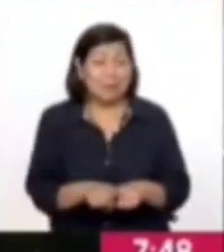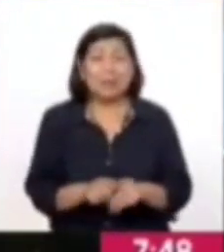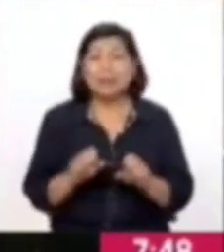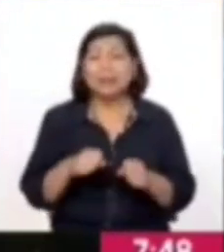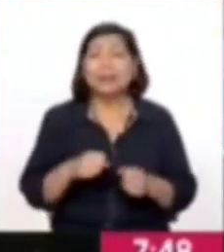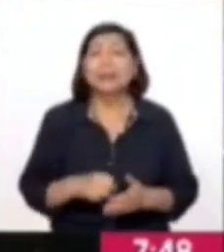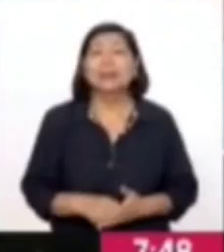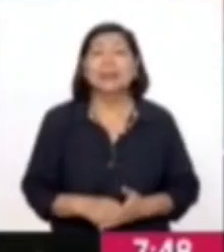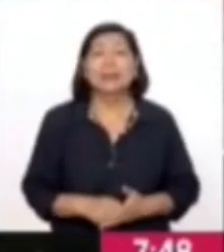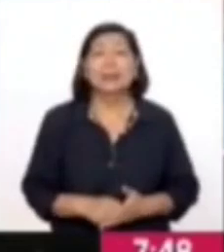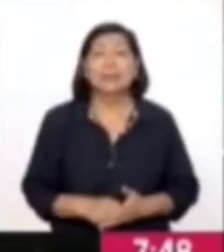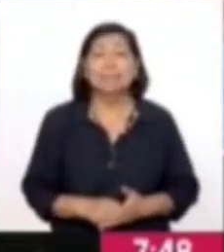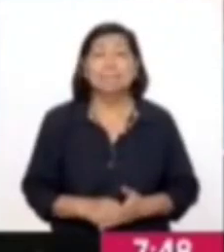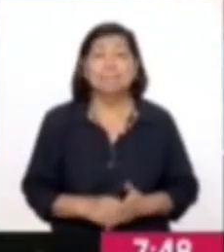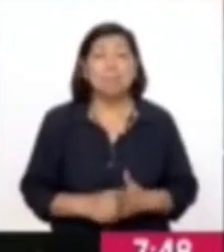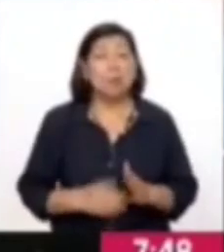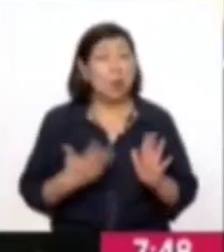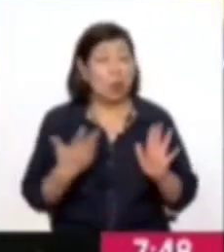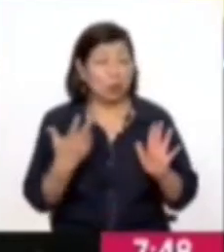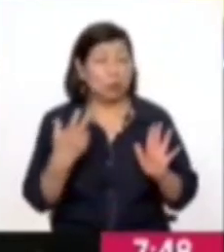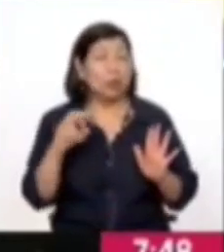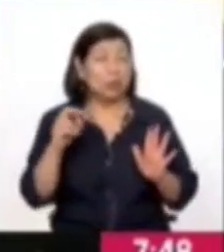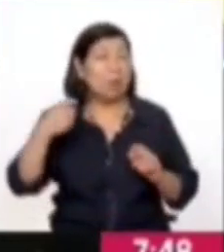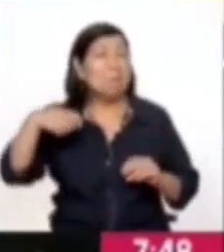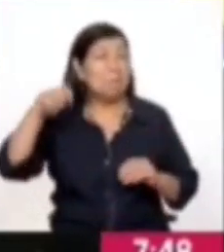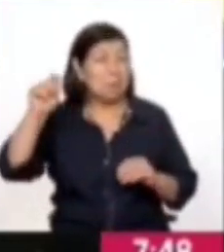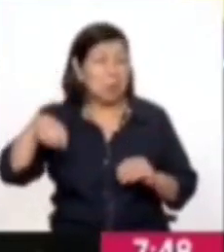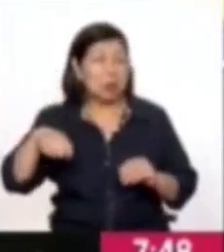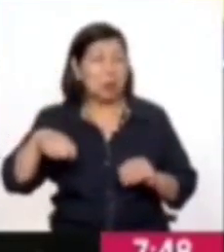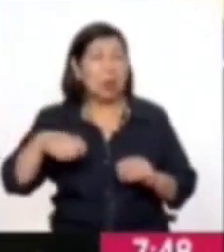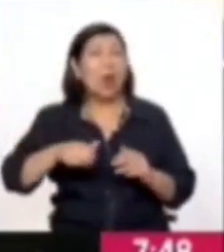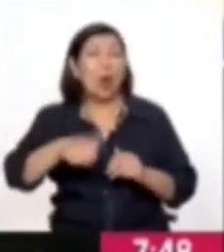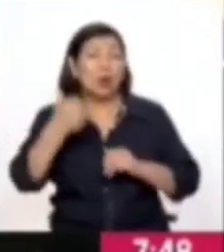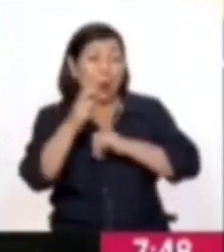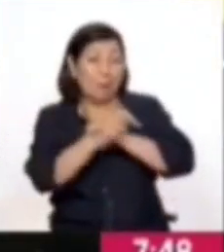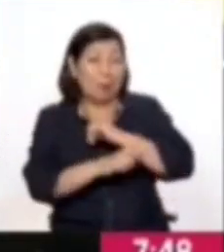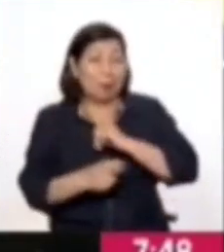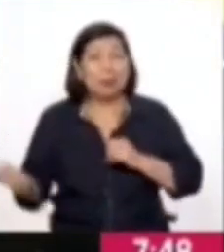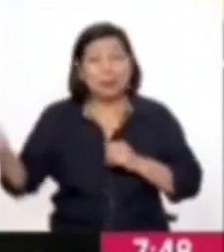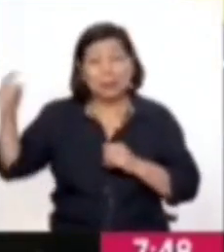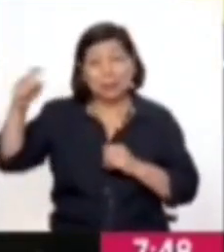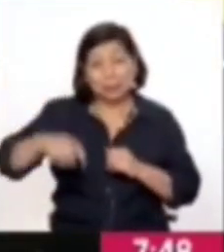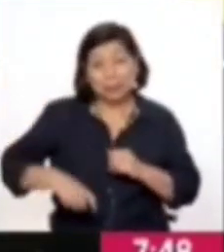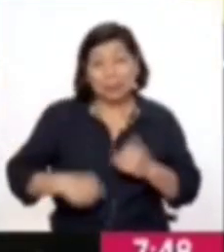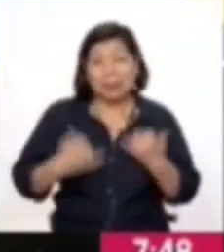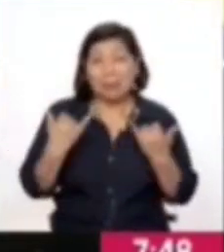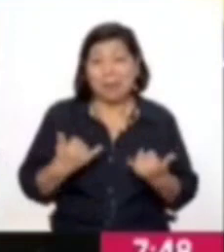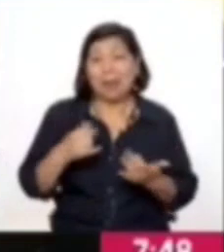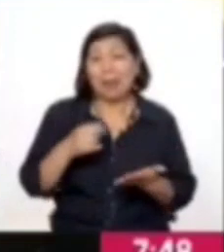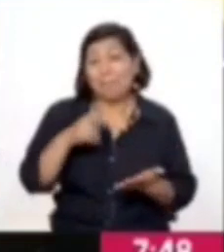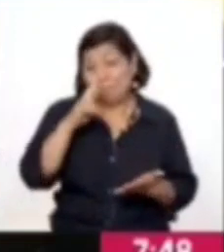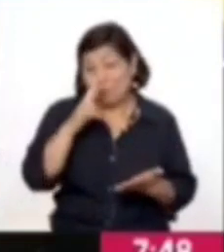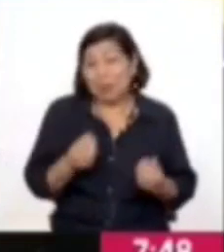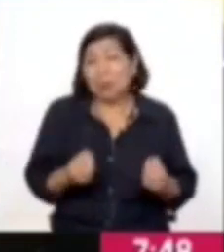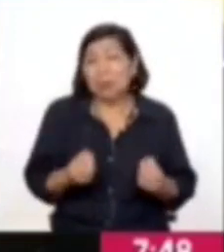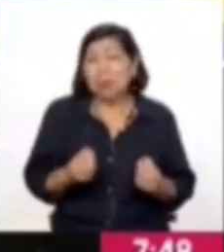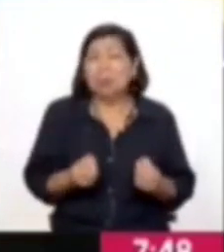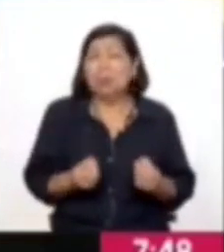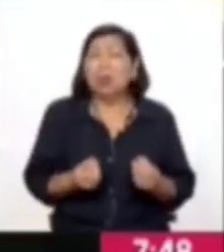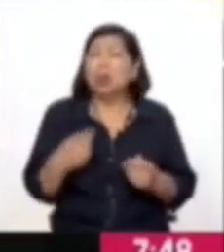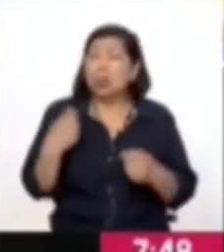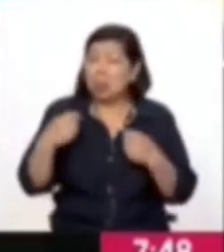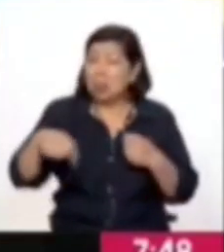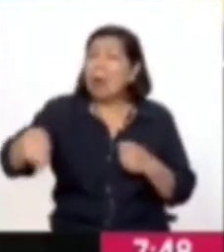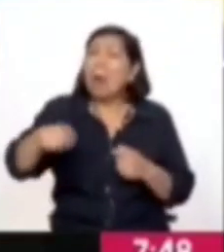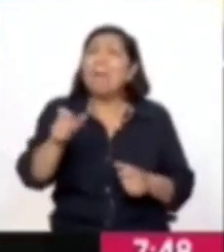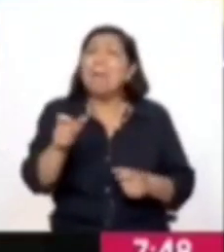Por supuesto, sí, claro. El 80% es este turismo extranjero que visitan estos espacios. Hay un porcentaje de